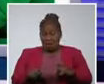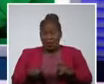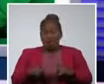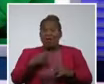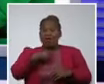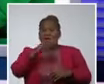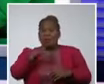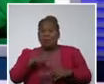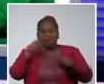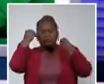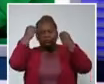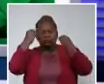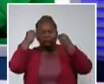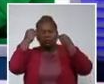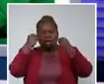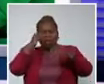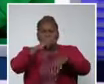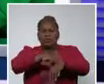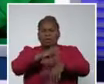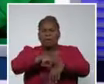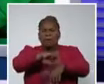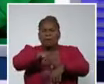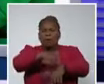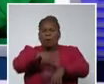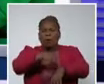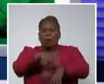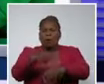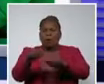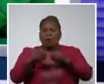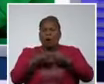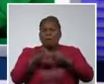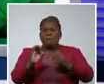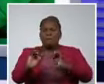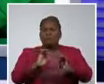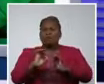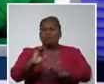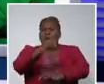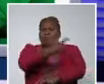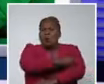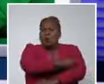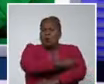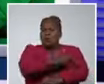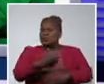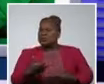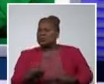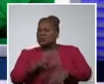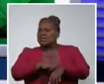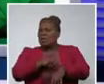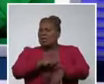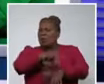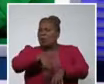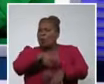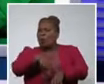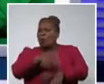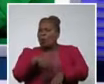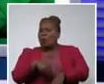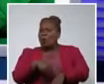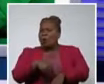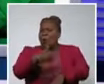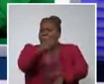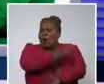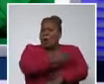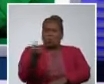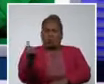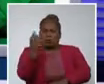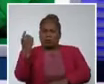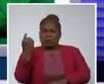esa protección. Por lo tanto, primero, muchas de estas vacunas no es con una sola dosis, tiene que